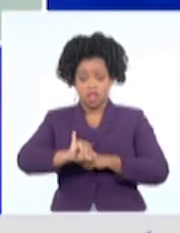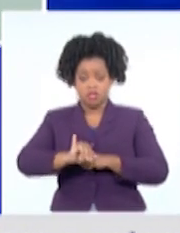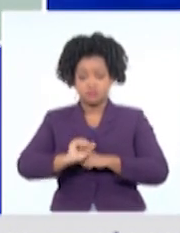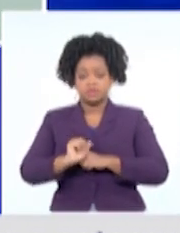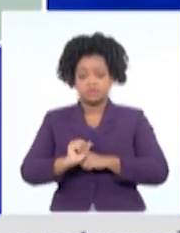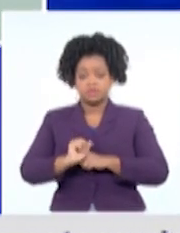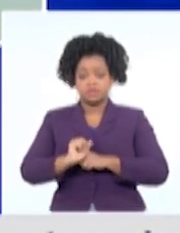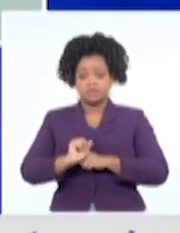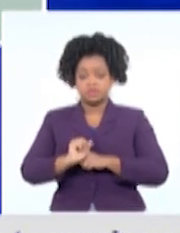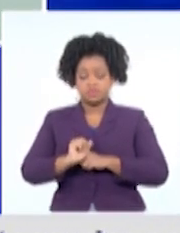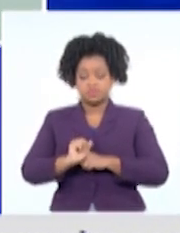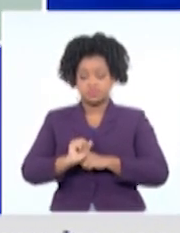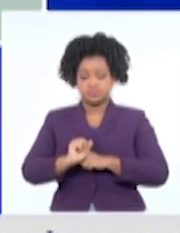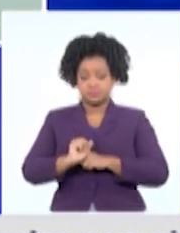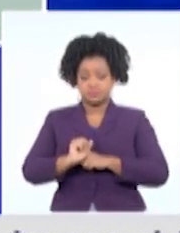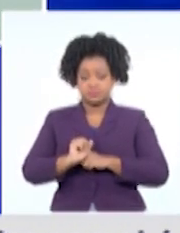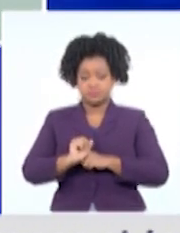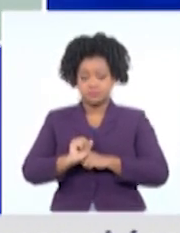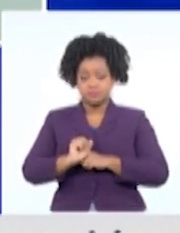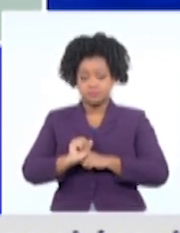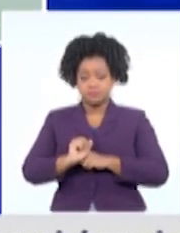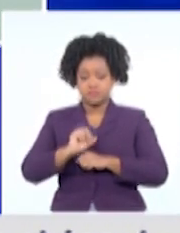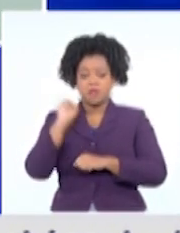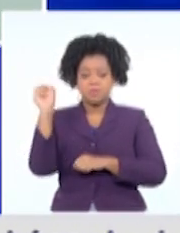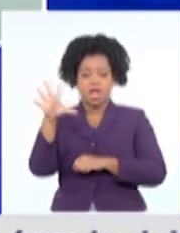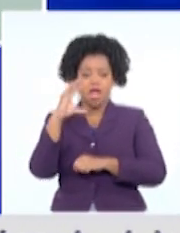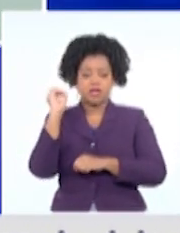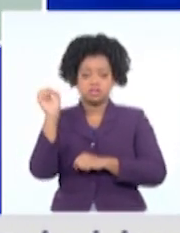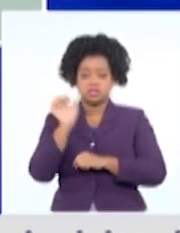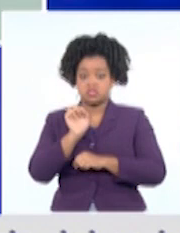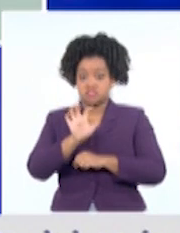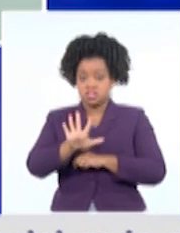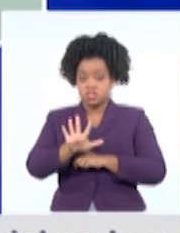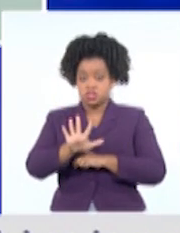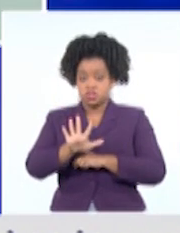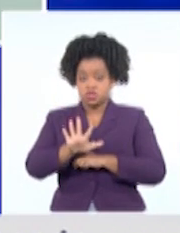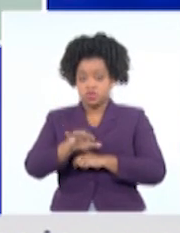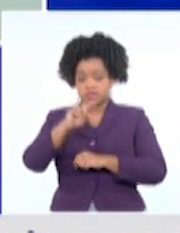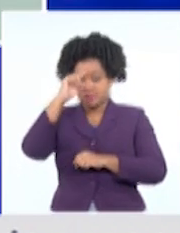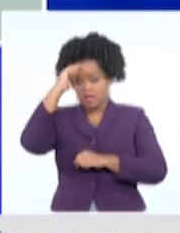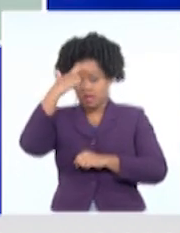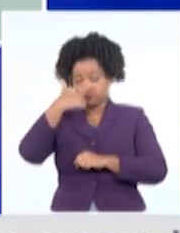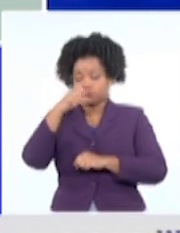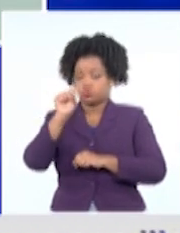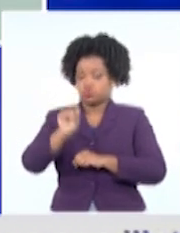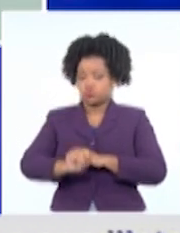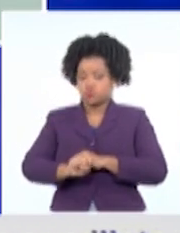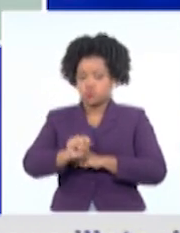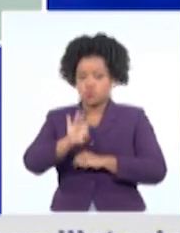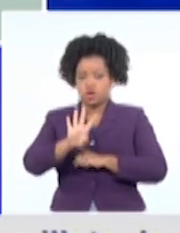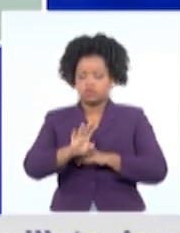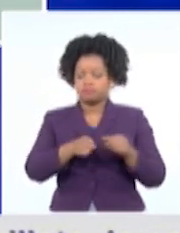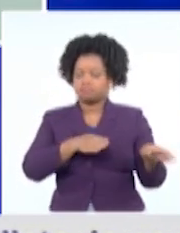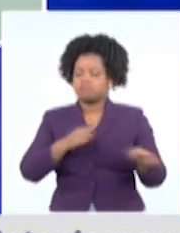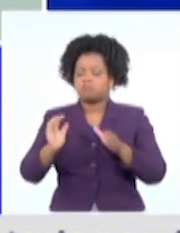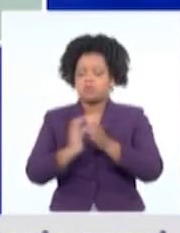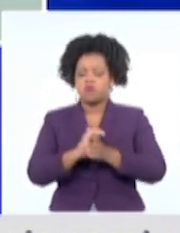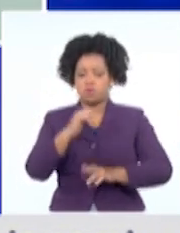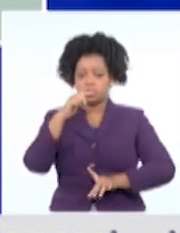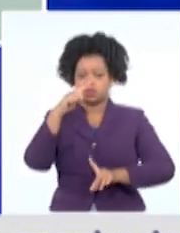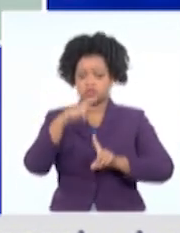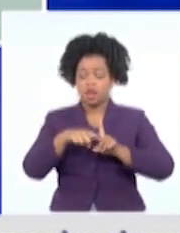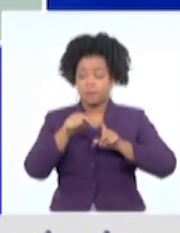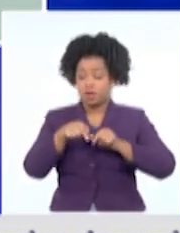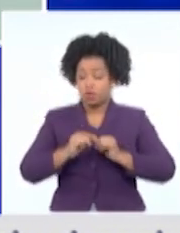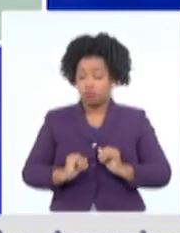Maicí con 5 casos, San Antonio del Sur con 4 y Manuel Tames está